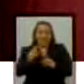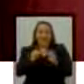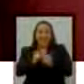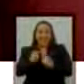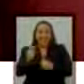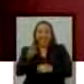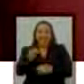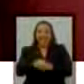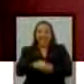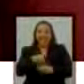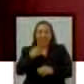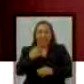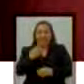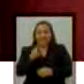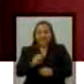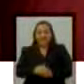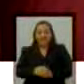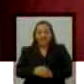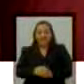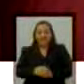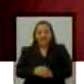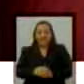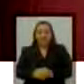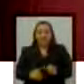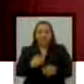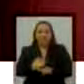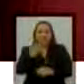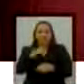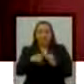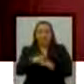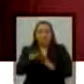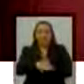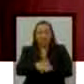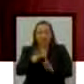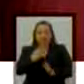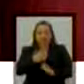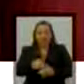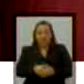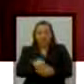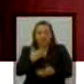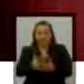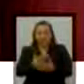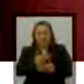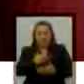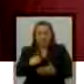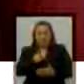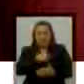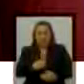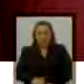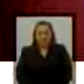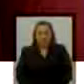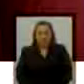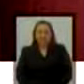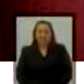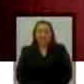con los banqueros es de interceder por los menores de edad. Gracias, gracias, señor ministro. Señor ministro.